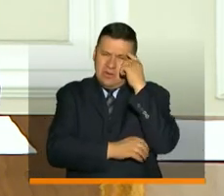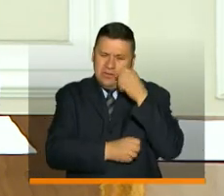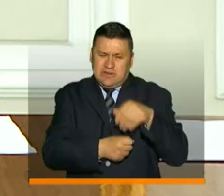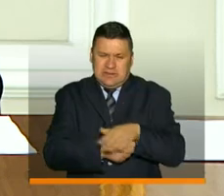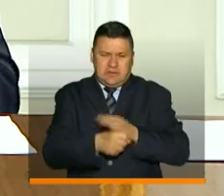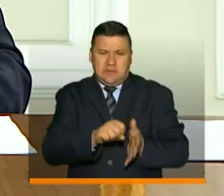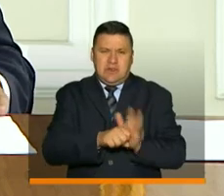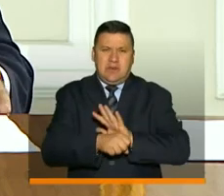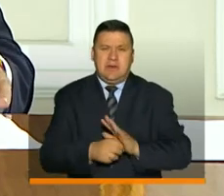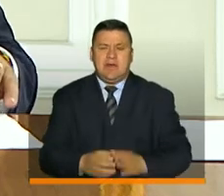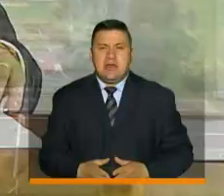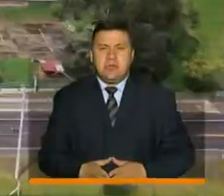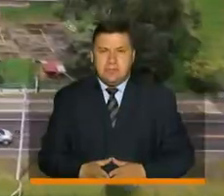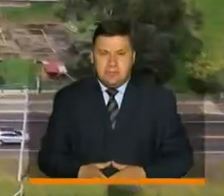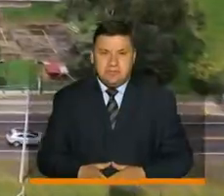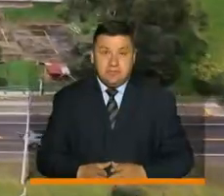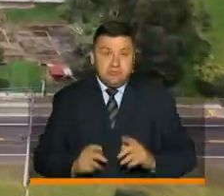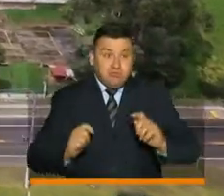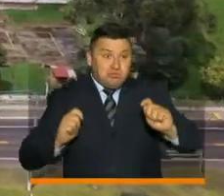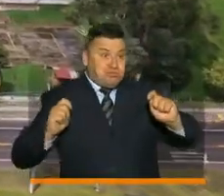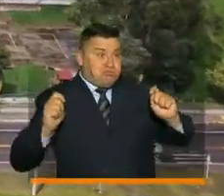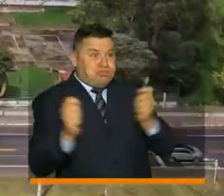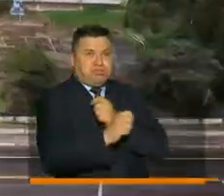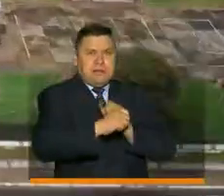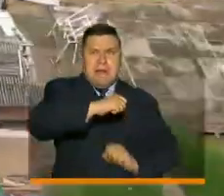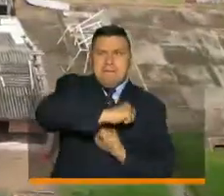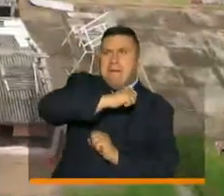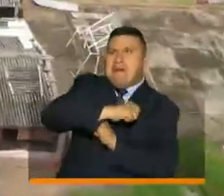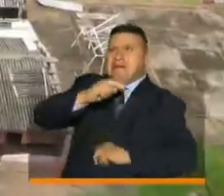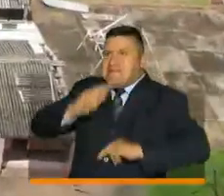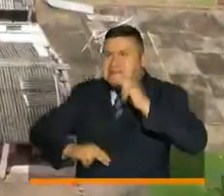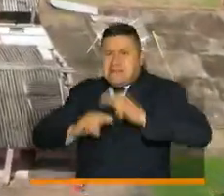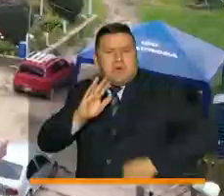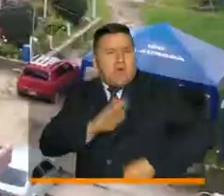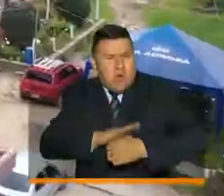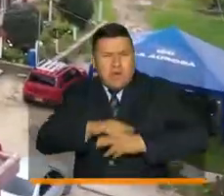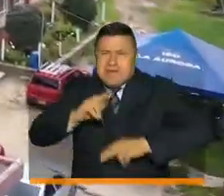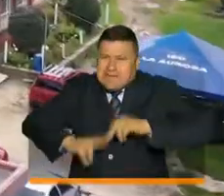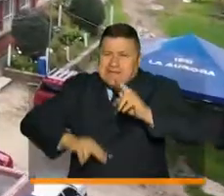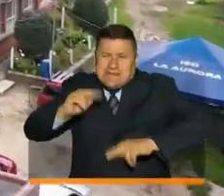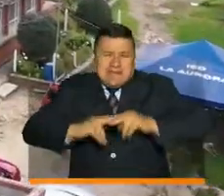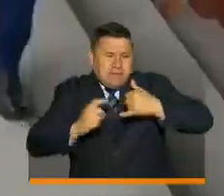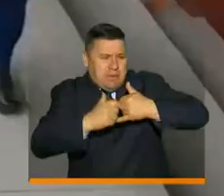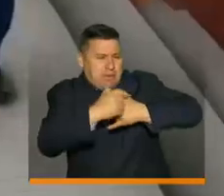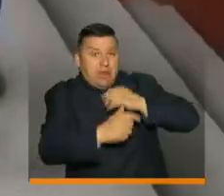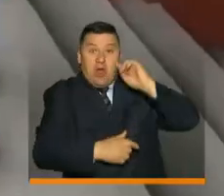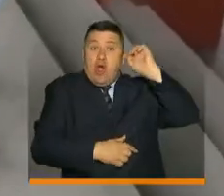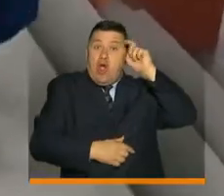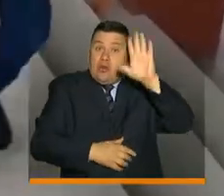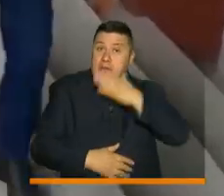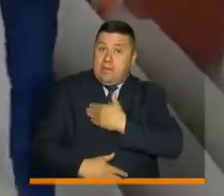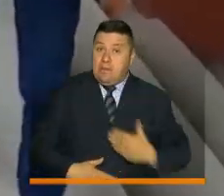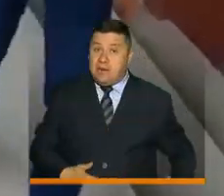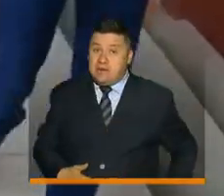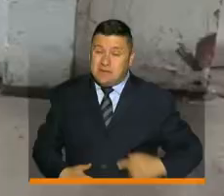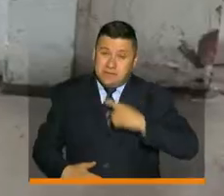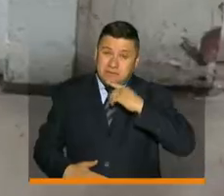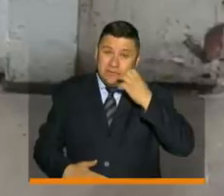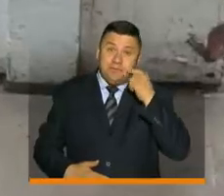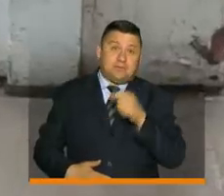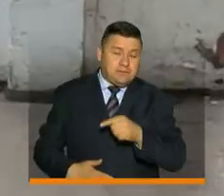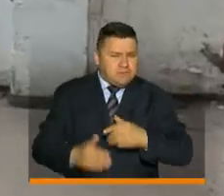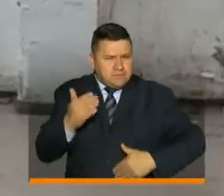medio de la pandemia. La transformación de la infraestructura educativa sigue avanzando y para eso el gobierno del presidente Iván